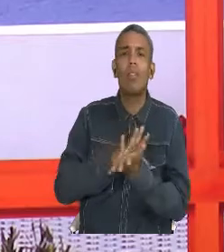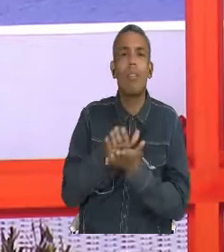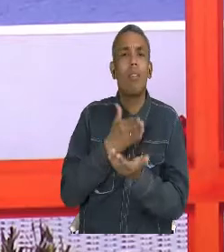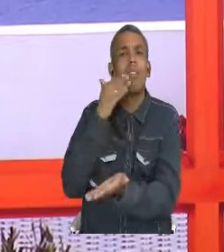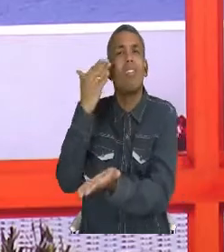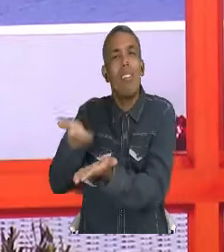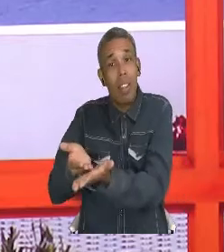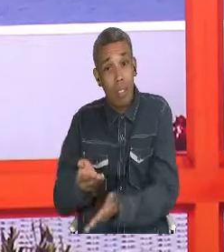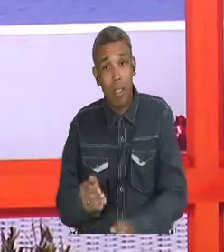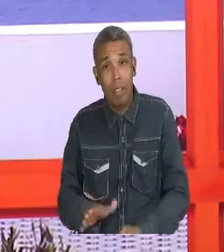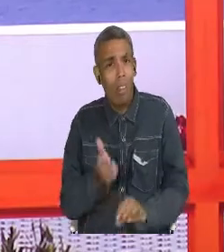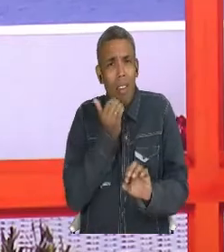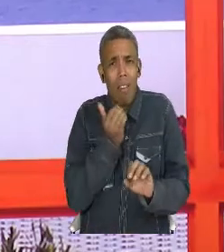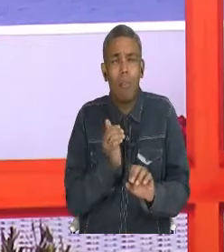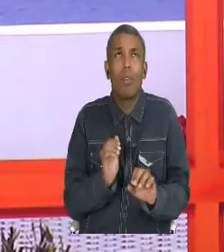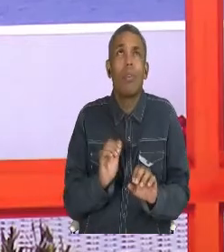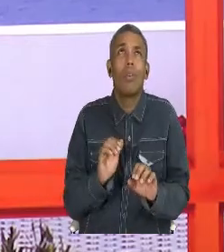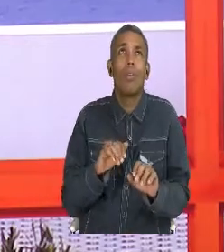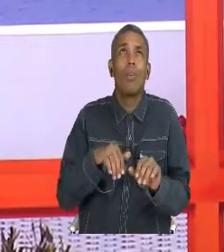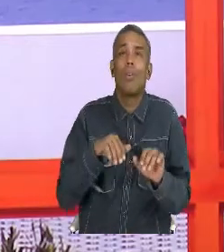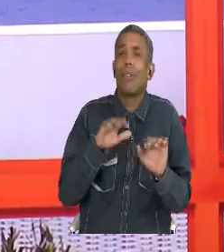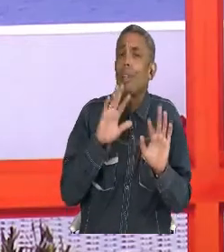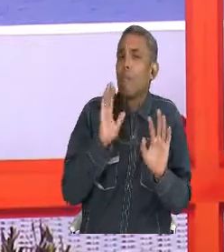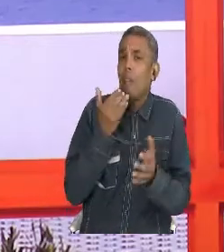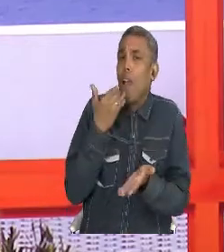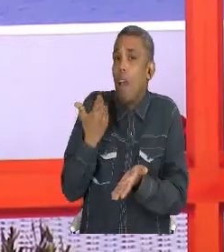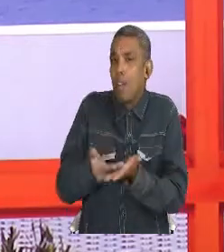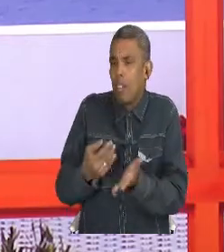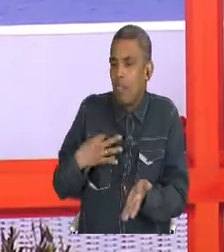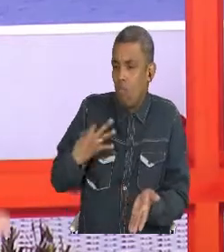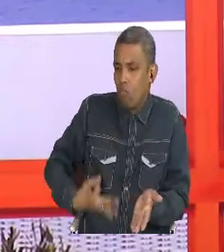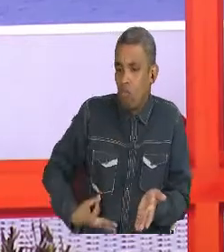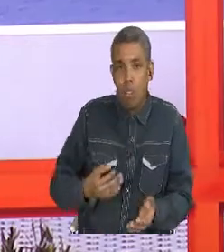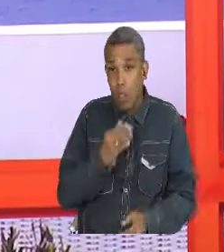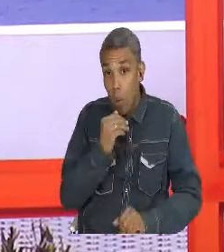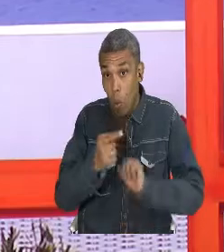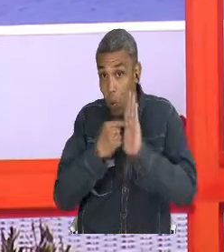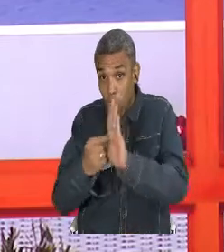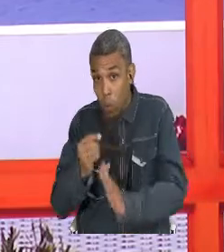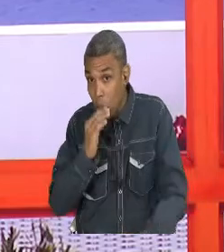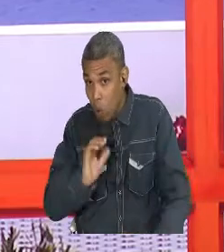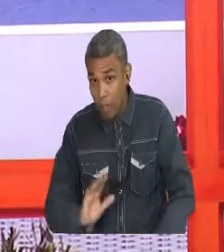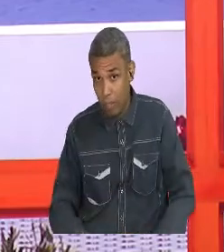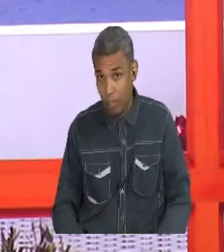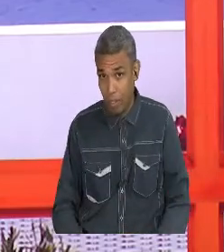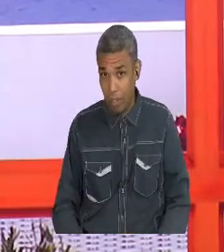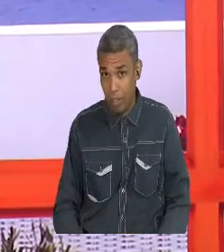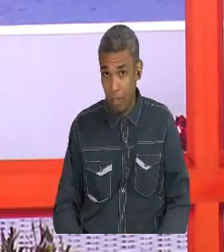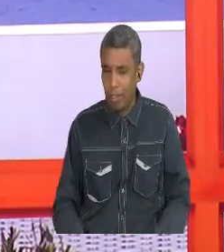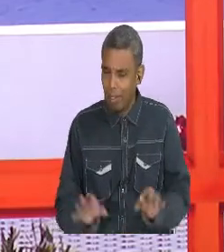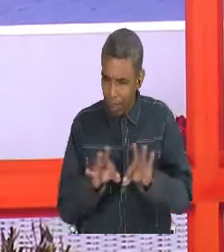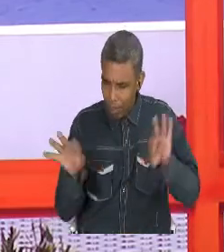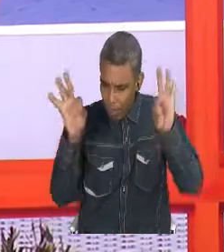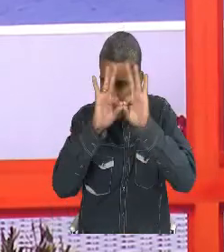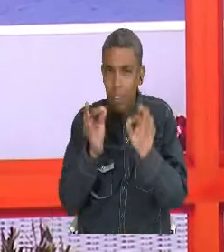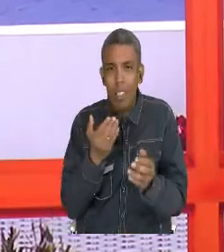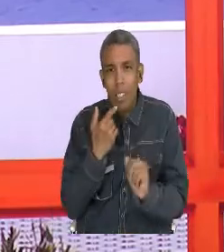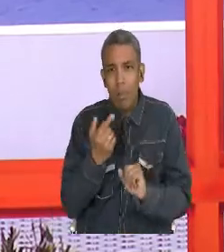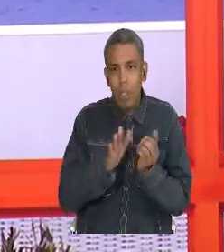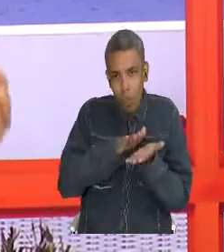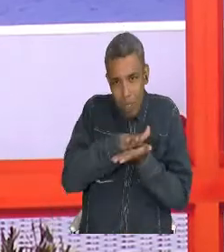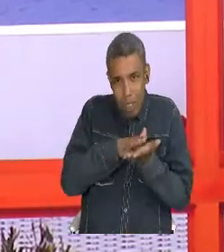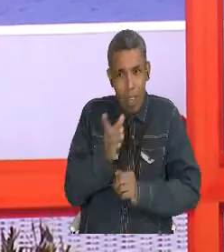levantamos, vamos diariamente por ahí por la vida, pero no estamos agradeciendo sobre lo que tenemos. Entonces, el dar gracias cada día, el hacer